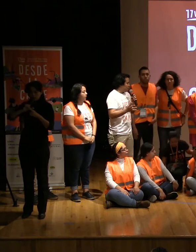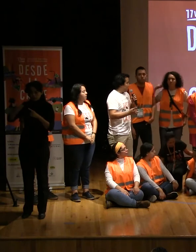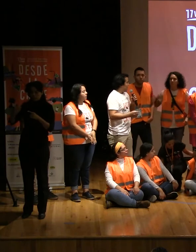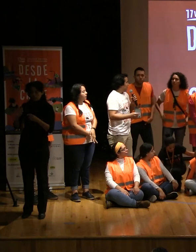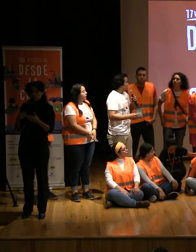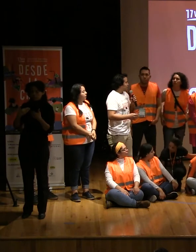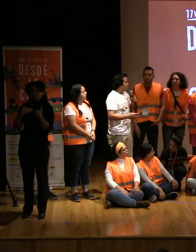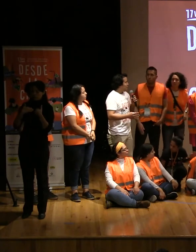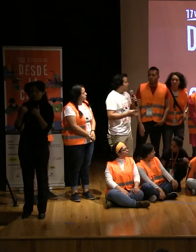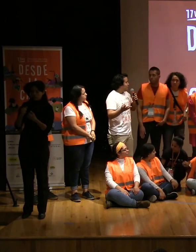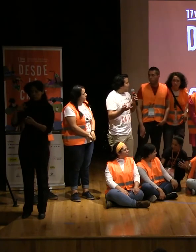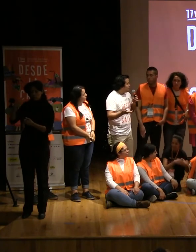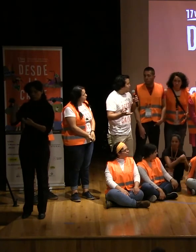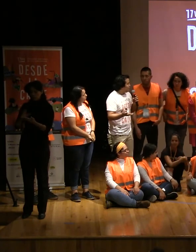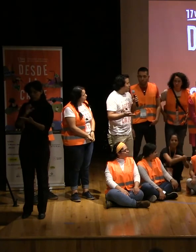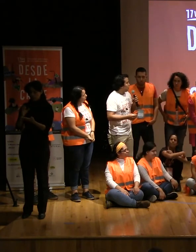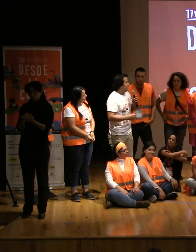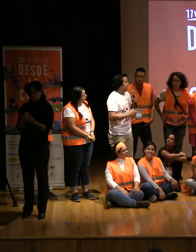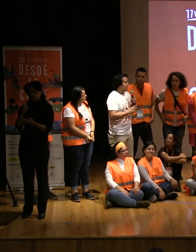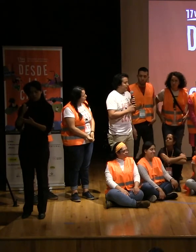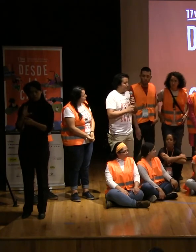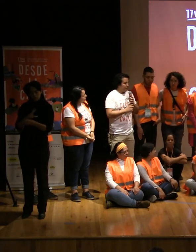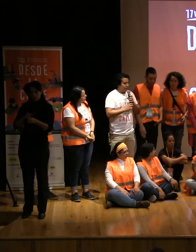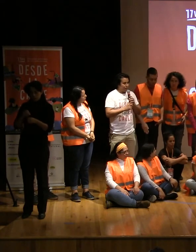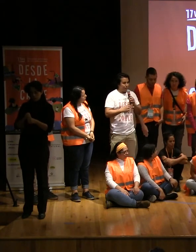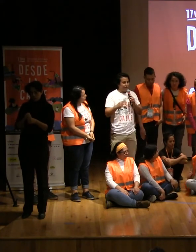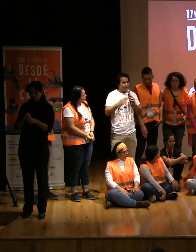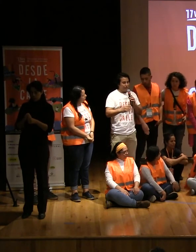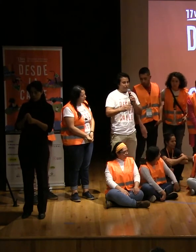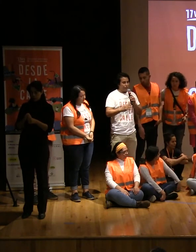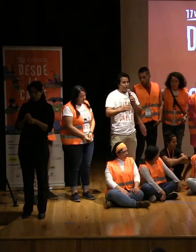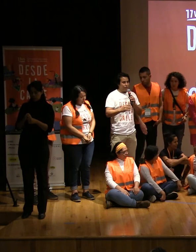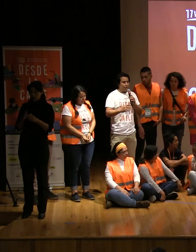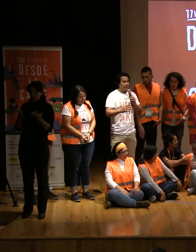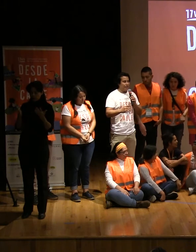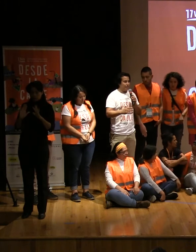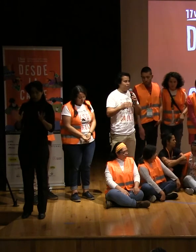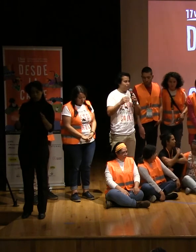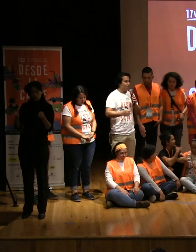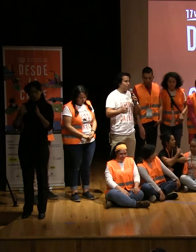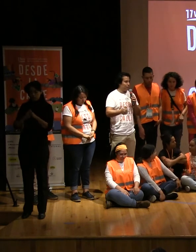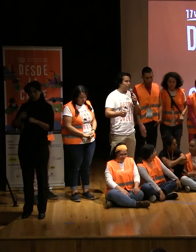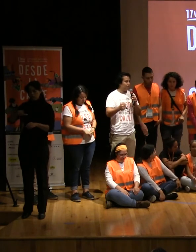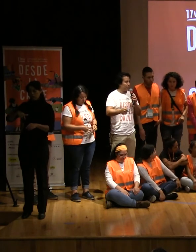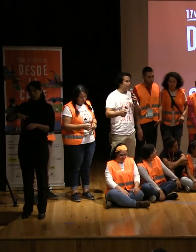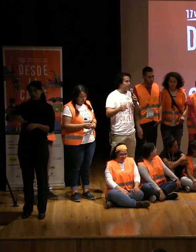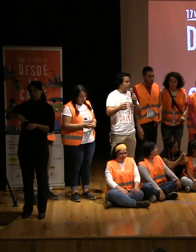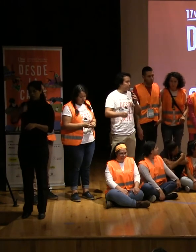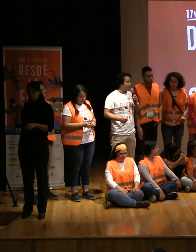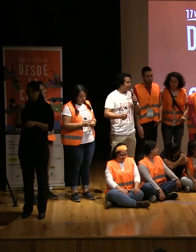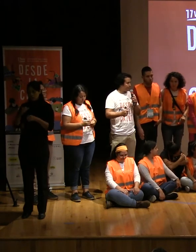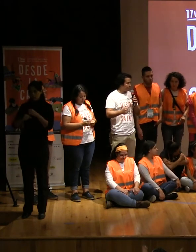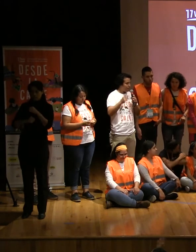bueno creo que básicamente eso sería estamos clausurando ya el onceavo congreso nacional